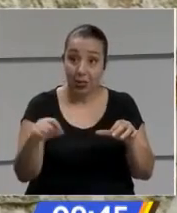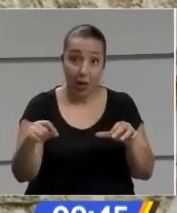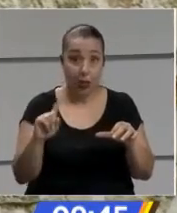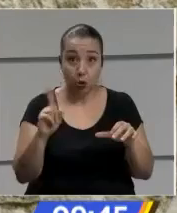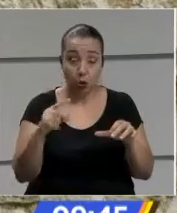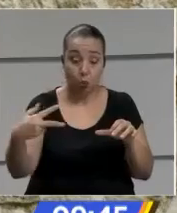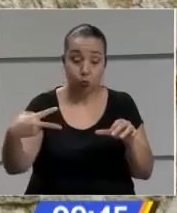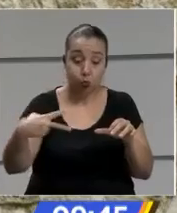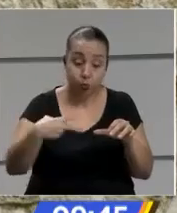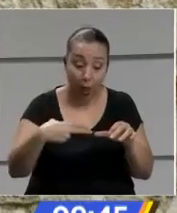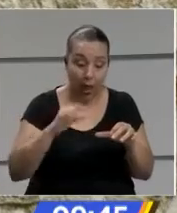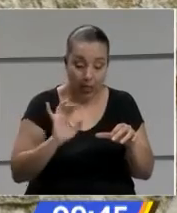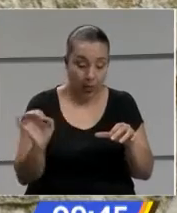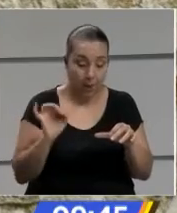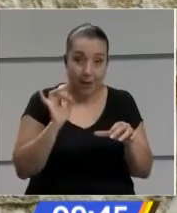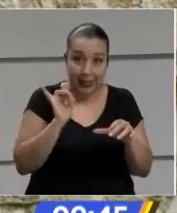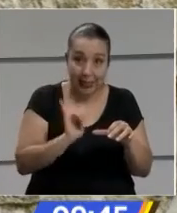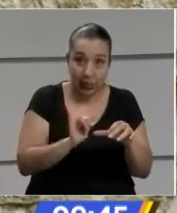bajamos recortando.